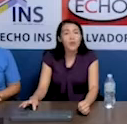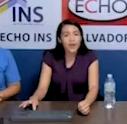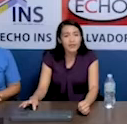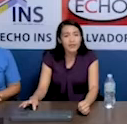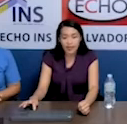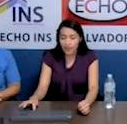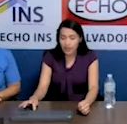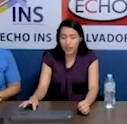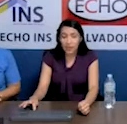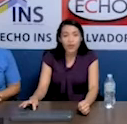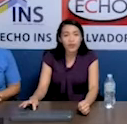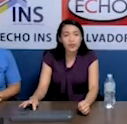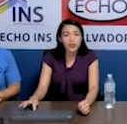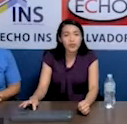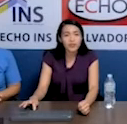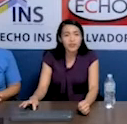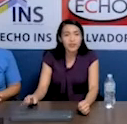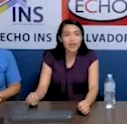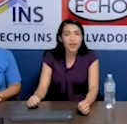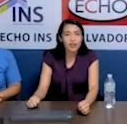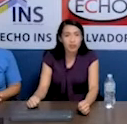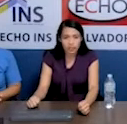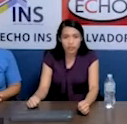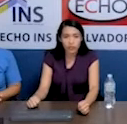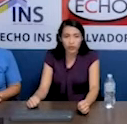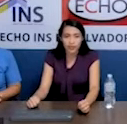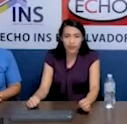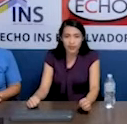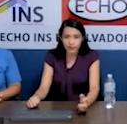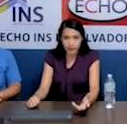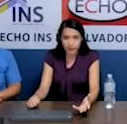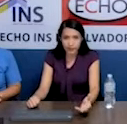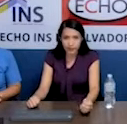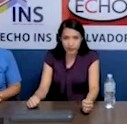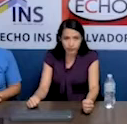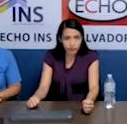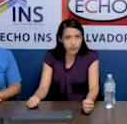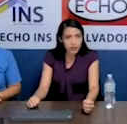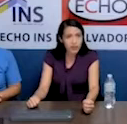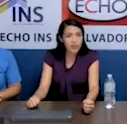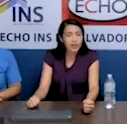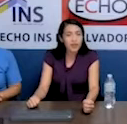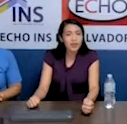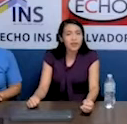descontrol pueden ser ocasión de visitar los centros de urgencia. Siguiente.